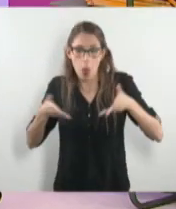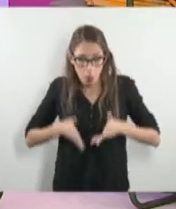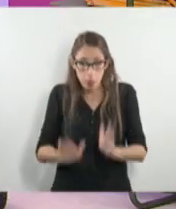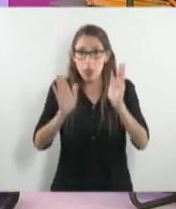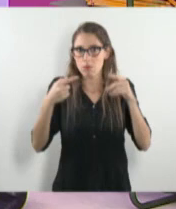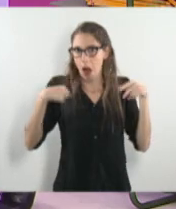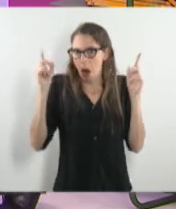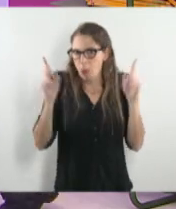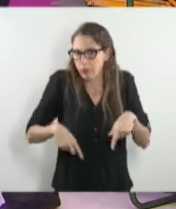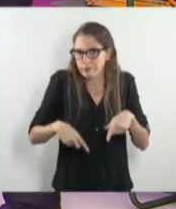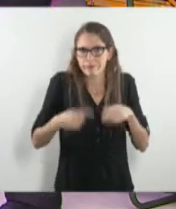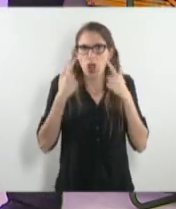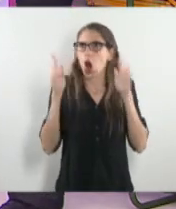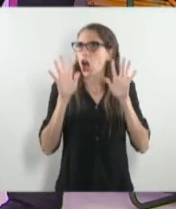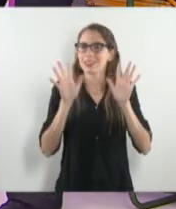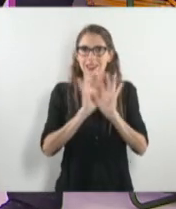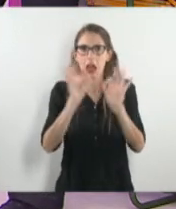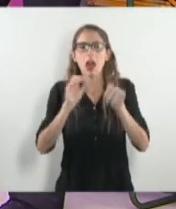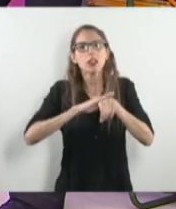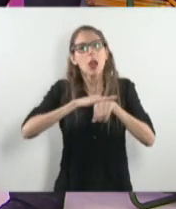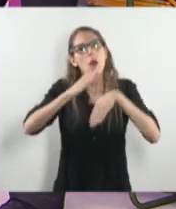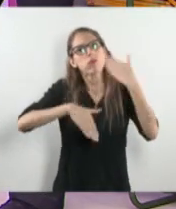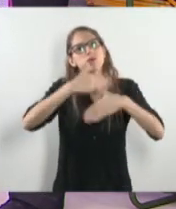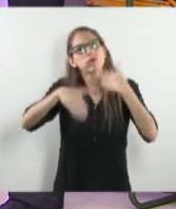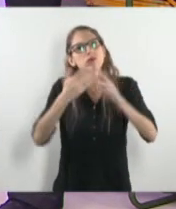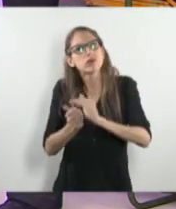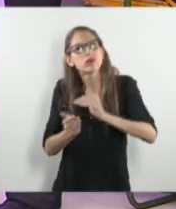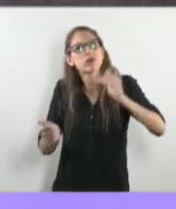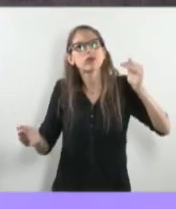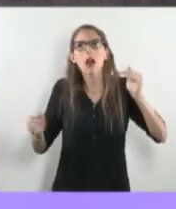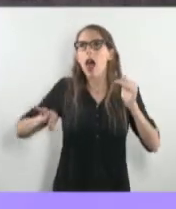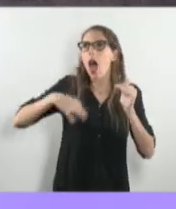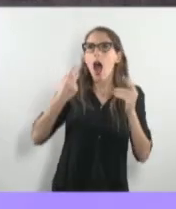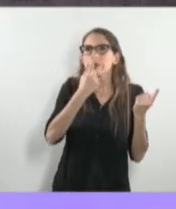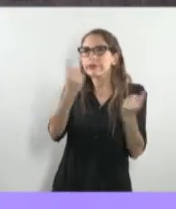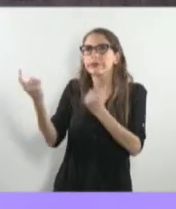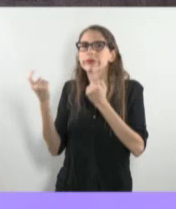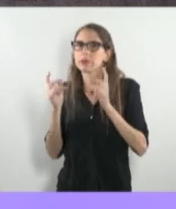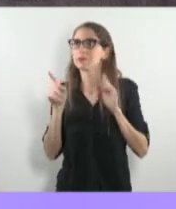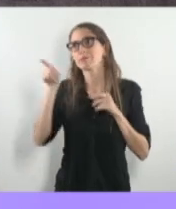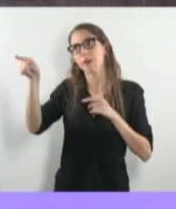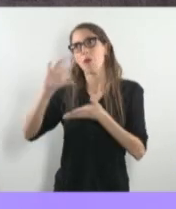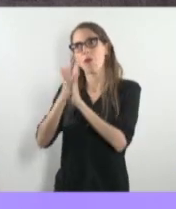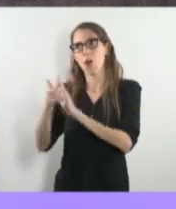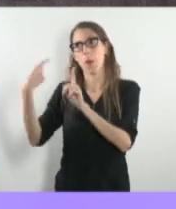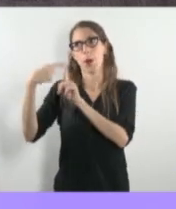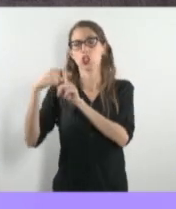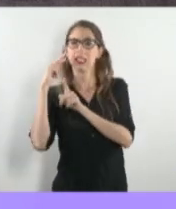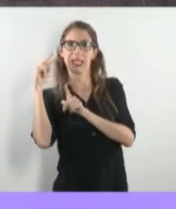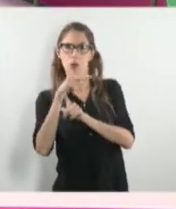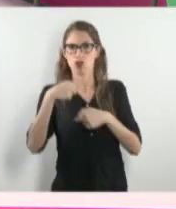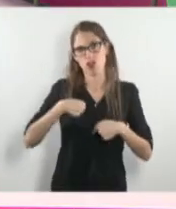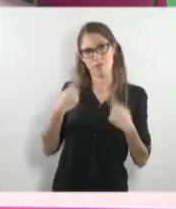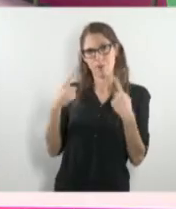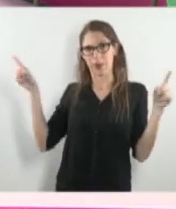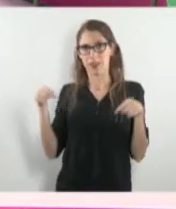nada, y con el tiempo aprendemos, ¿no?, de la vida. Versión optimista igual la tuya, me cabe. Yo me quedo más